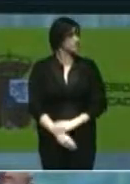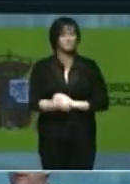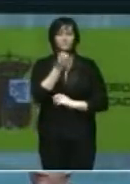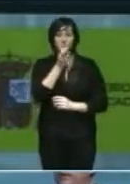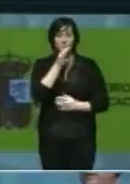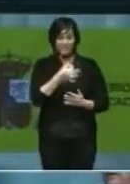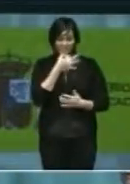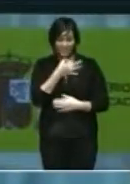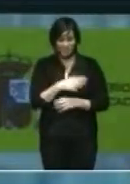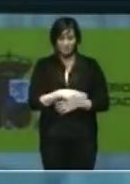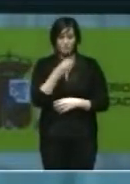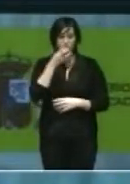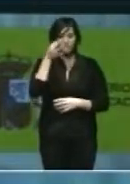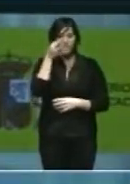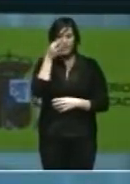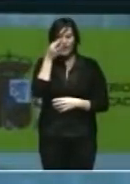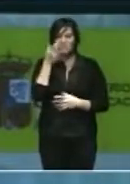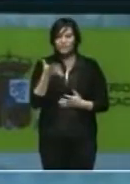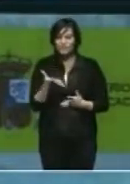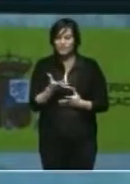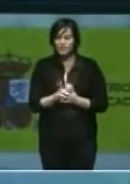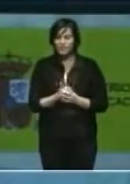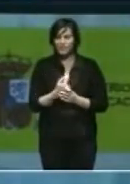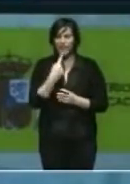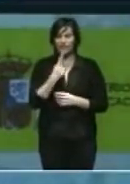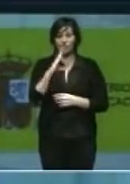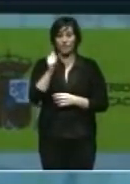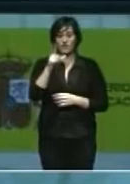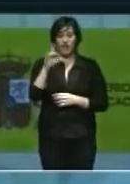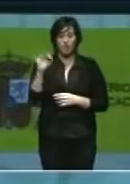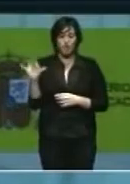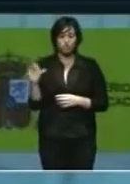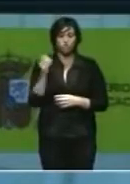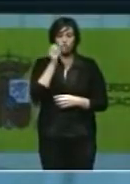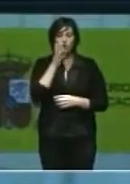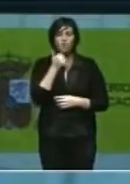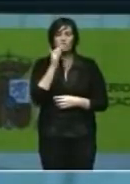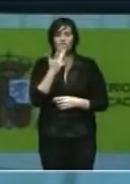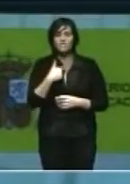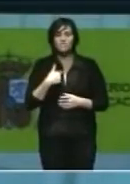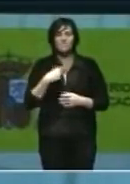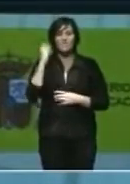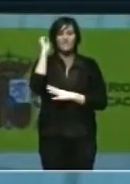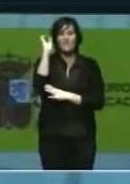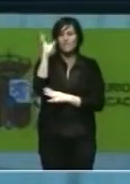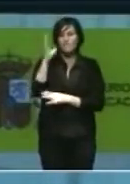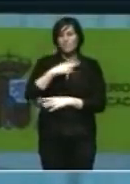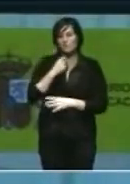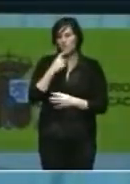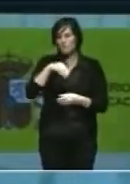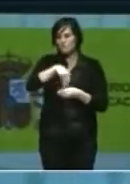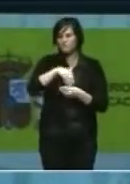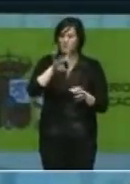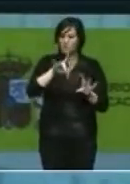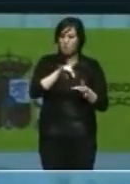Buenas tardes. Bueno, realmente, como ha dicho Carlos, en fin, no sé si la intervención mía está un poco fuera de lugar dentro de